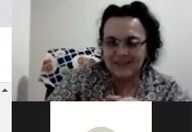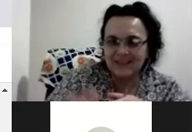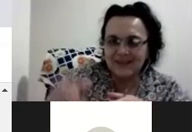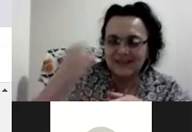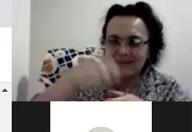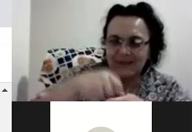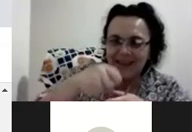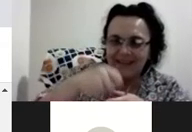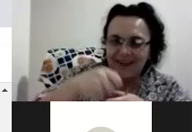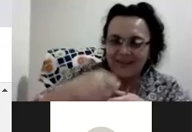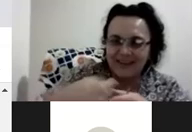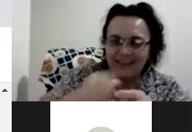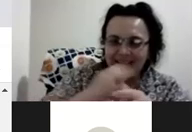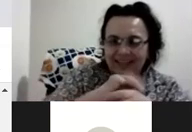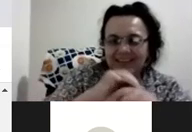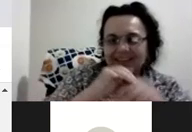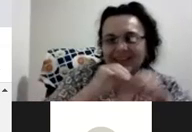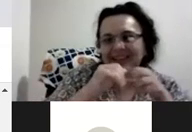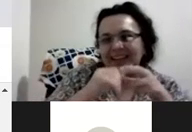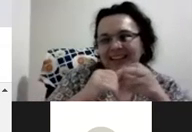platito la chiquito pailita que se pone abajo